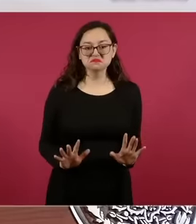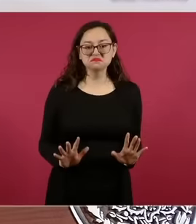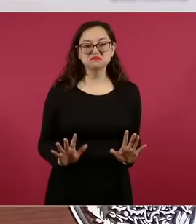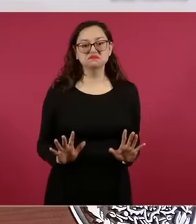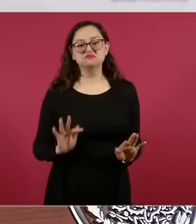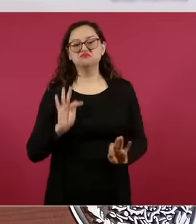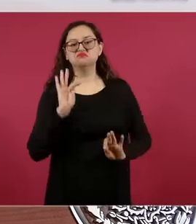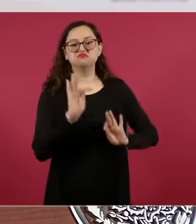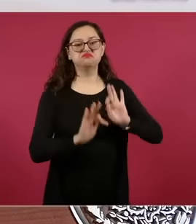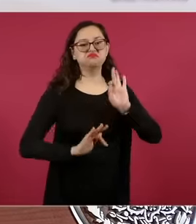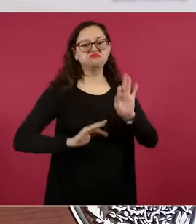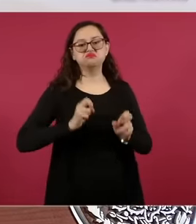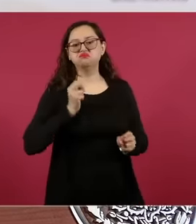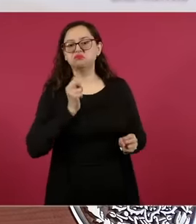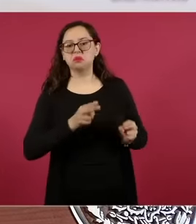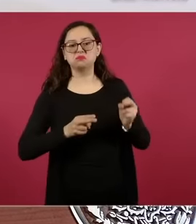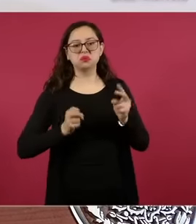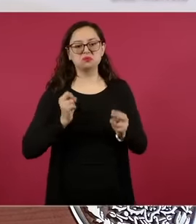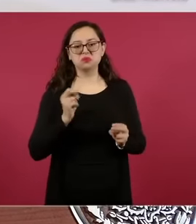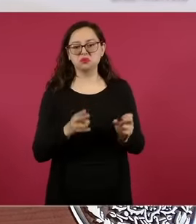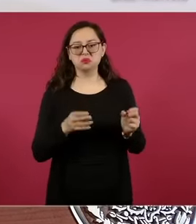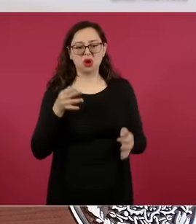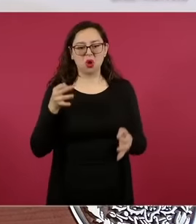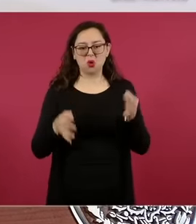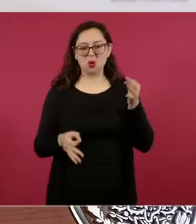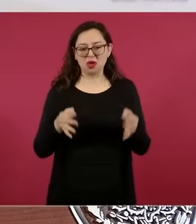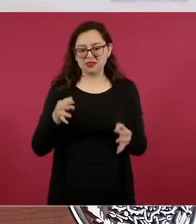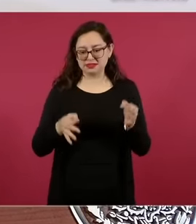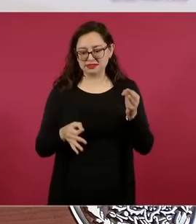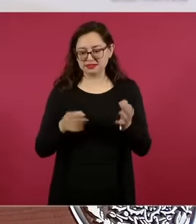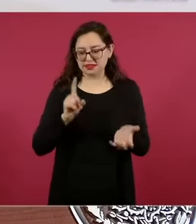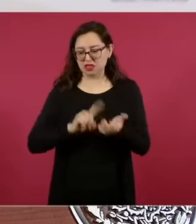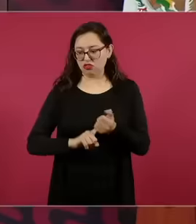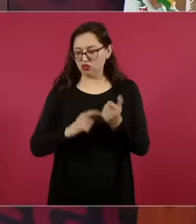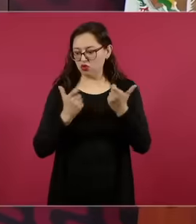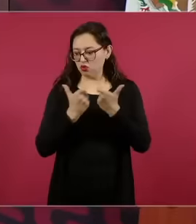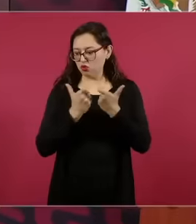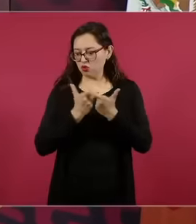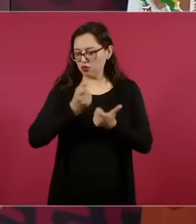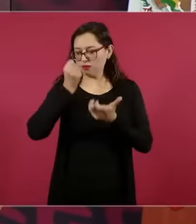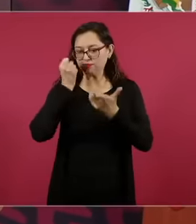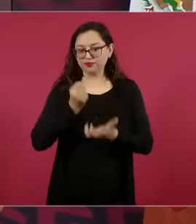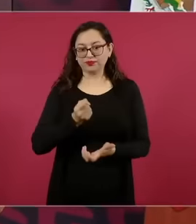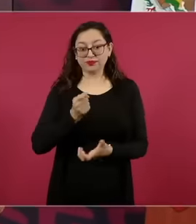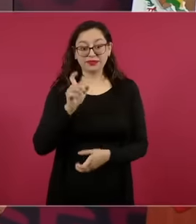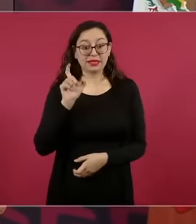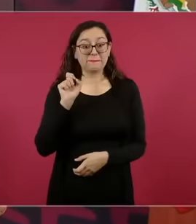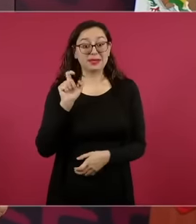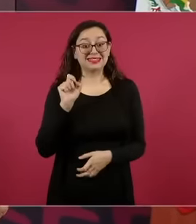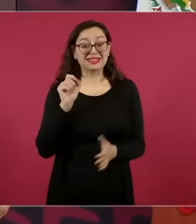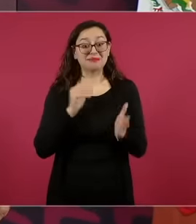colmados de atenciones y de privilegios. Creo que son 20 mil millones.